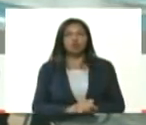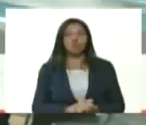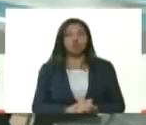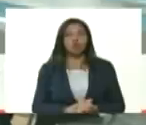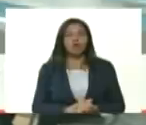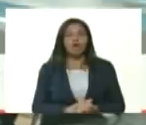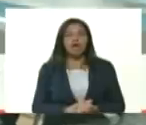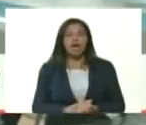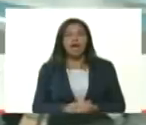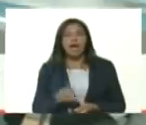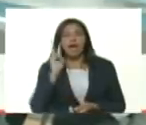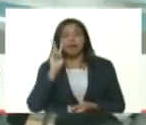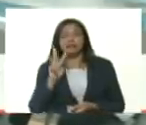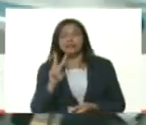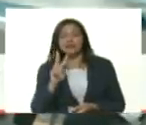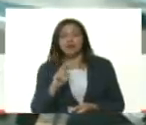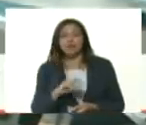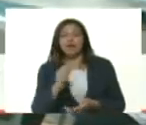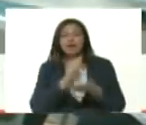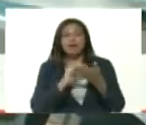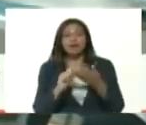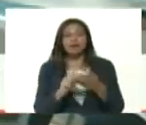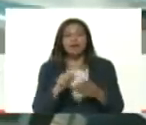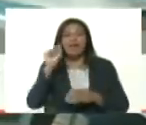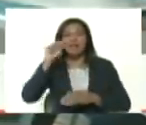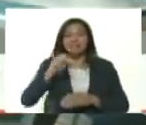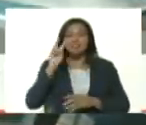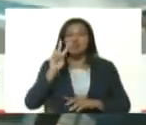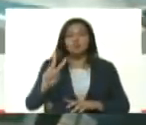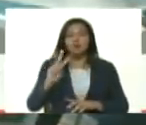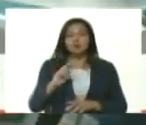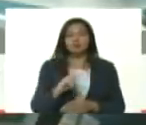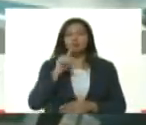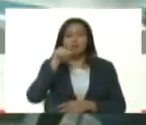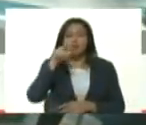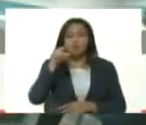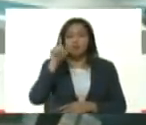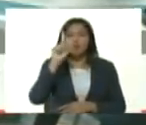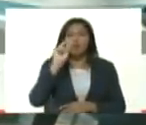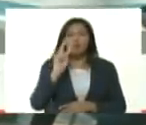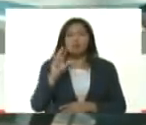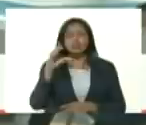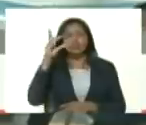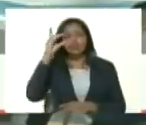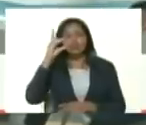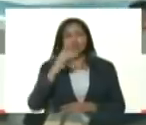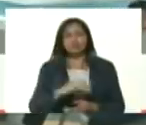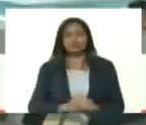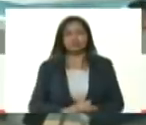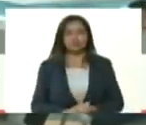ven. Anótelo, Así nos ven. ¿Tú la viste, Delcy?